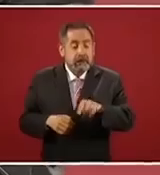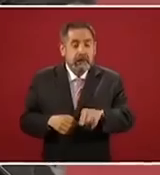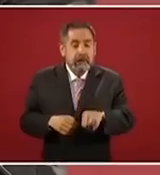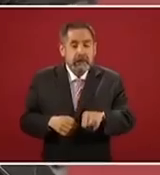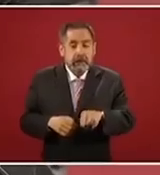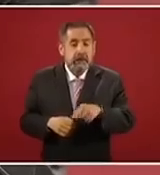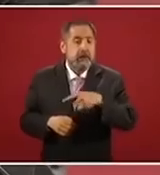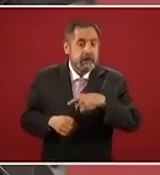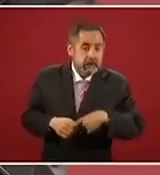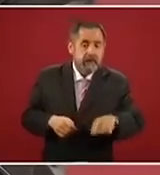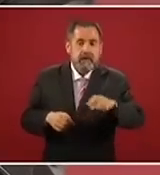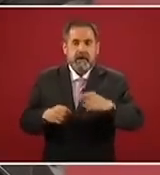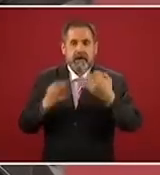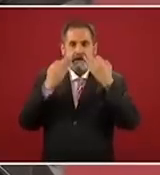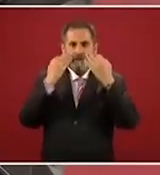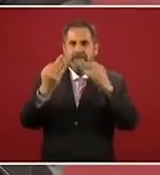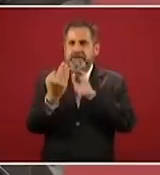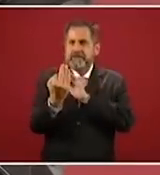al Congreso,